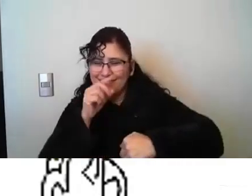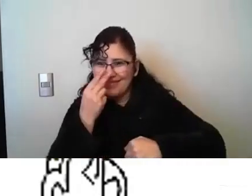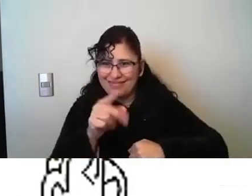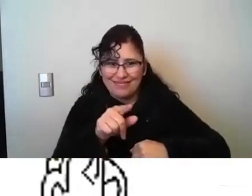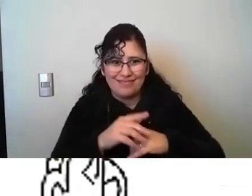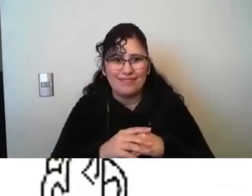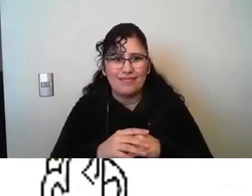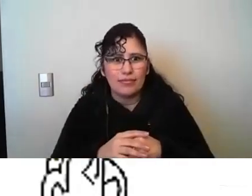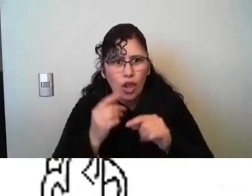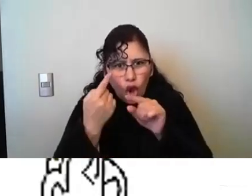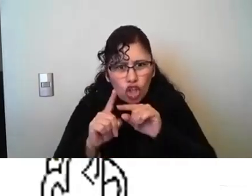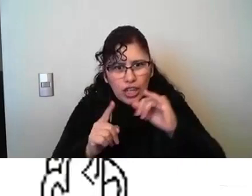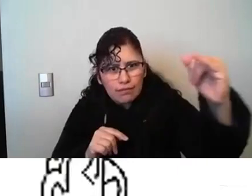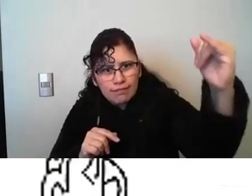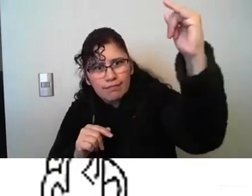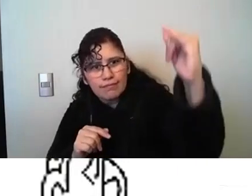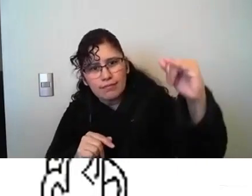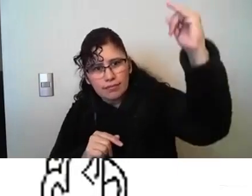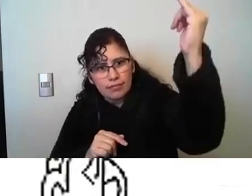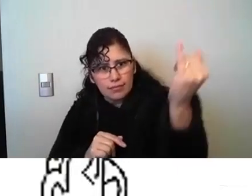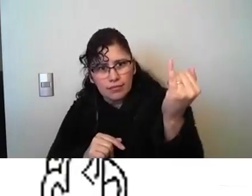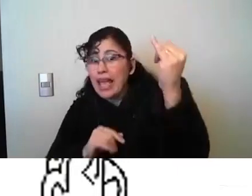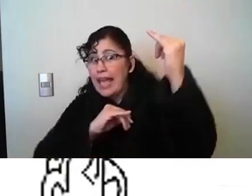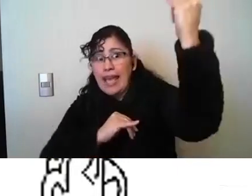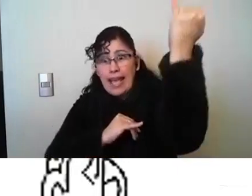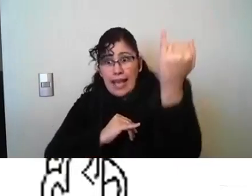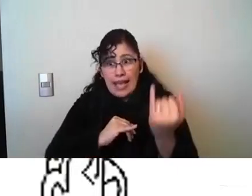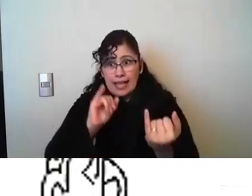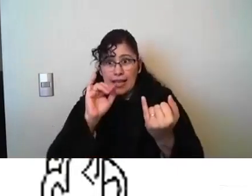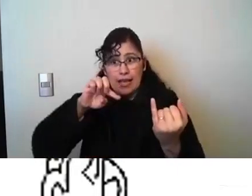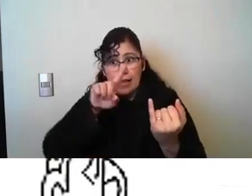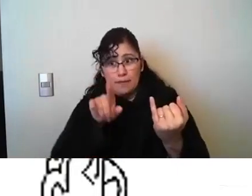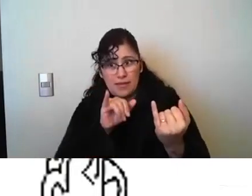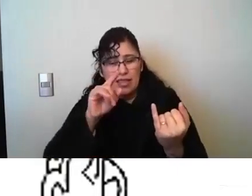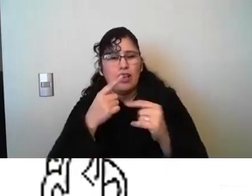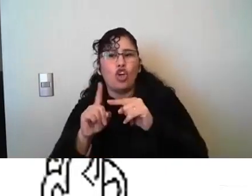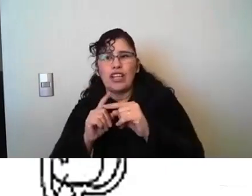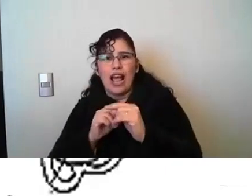¿cierto? Aquí está la otra, es decir, ipsi y contralateral,